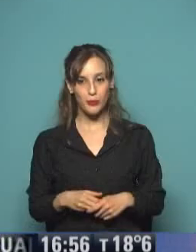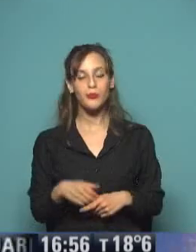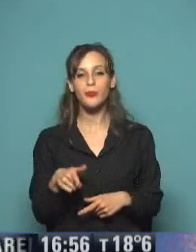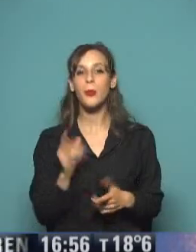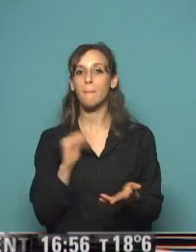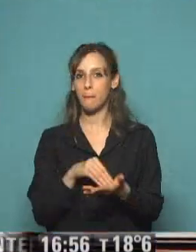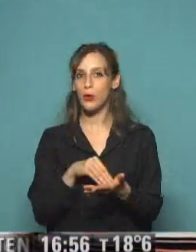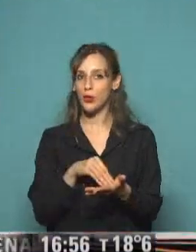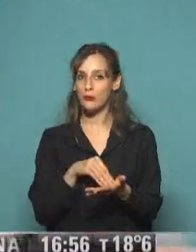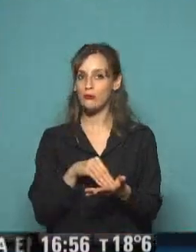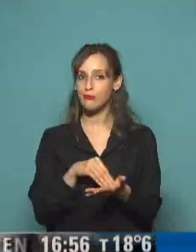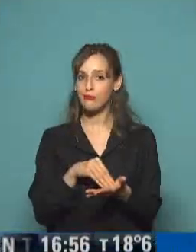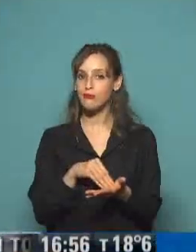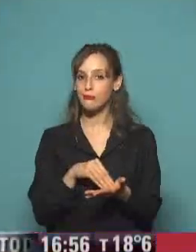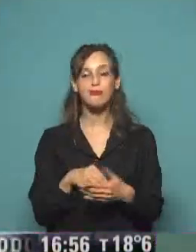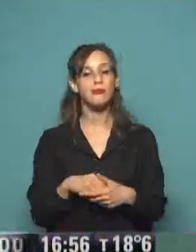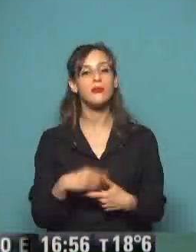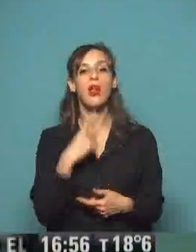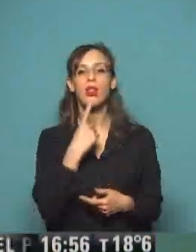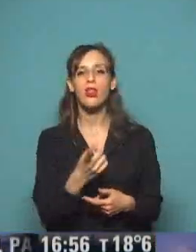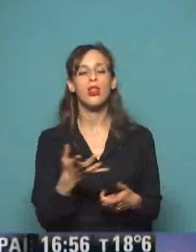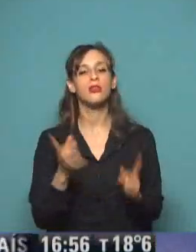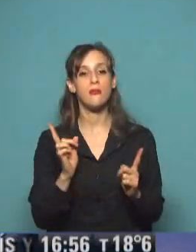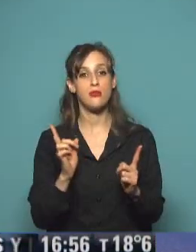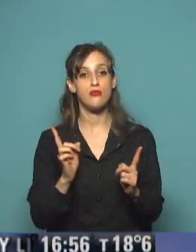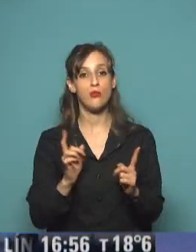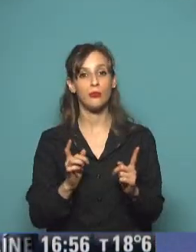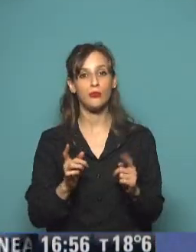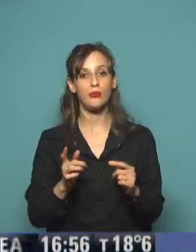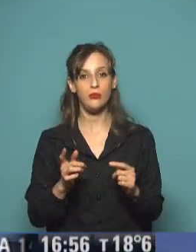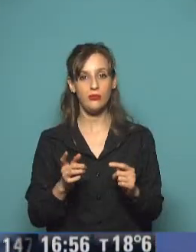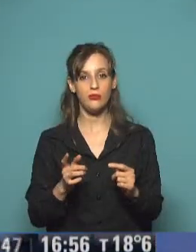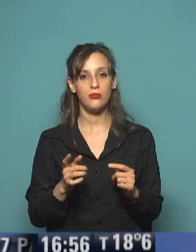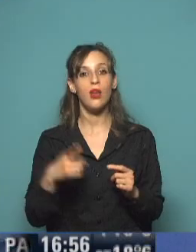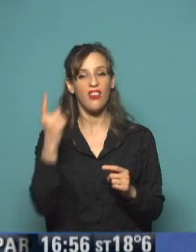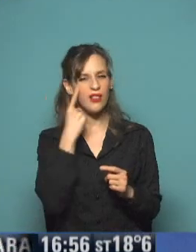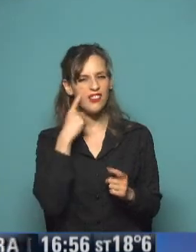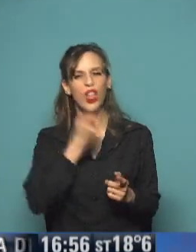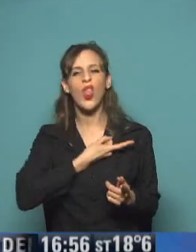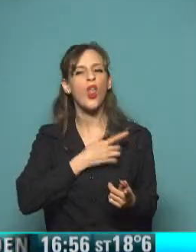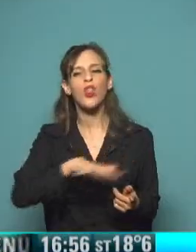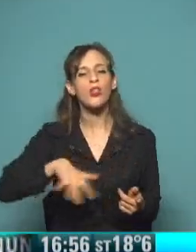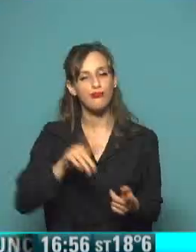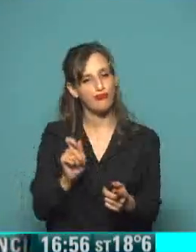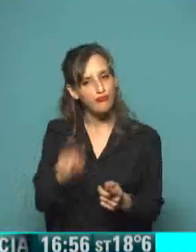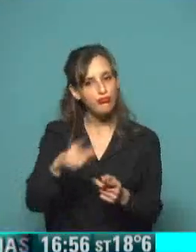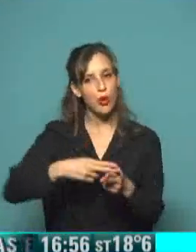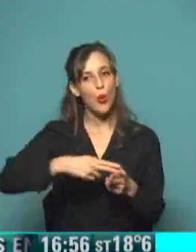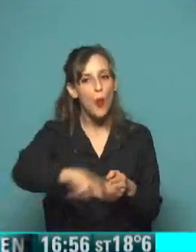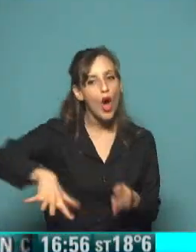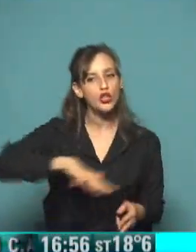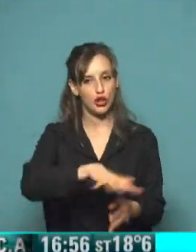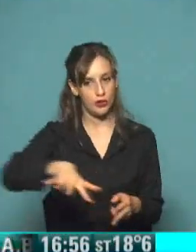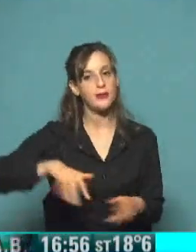poner. Y dice por el bosque. Entonces puedo poner vive. Vive en el bosque. En el